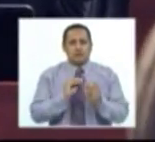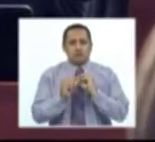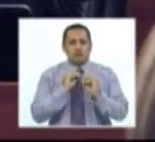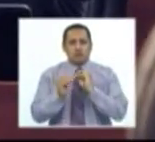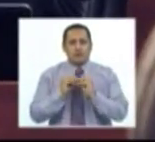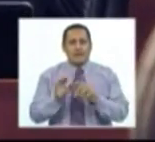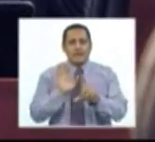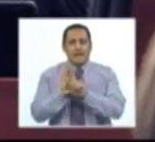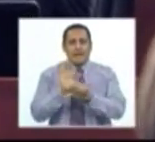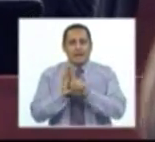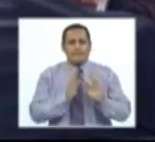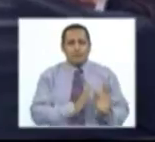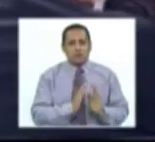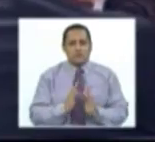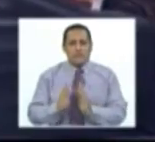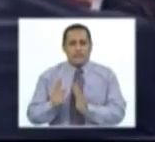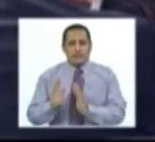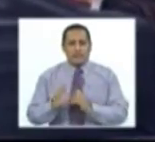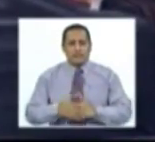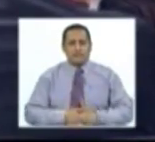ley procesal.